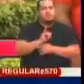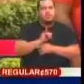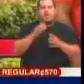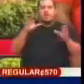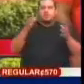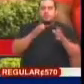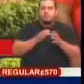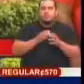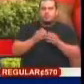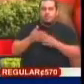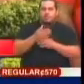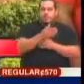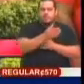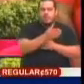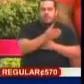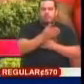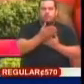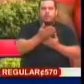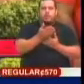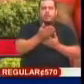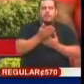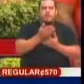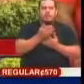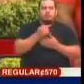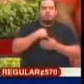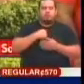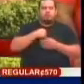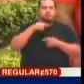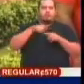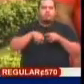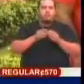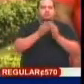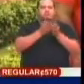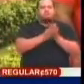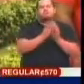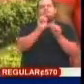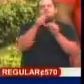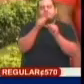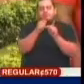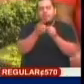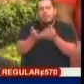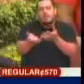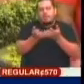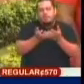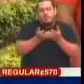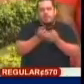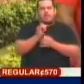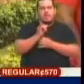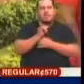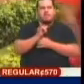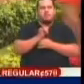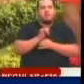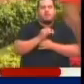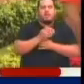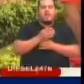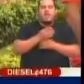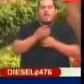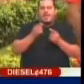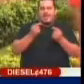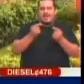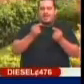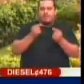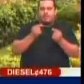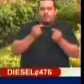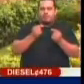cantidad de pescado para el artesanal, o sea que ya no puede capturar pescado, sino que también al disminuir también la cantidad de camarón